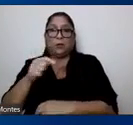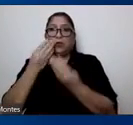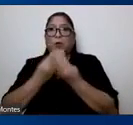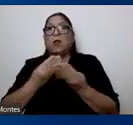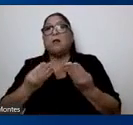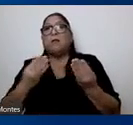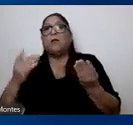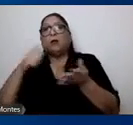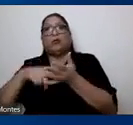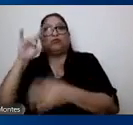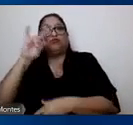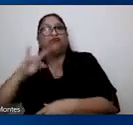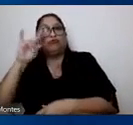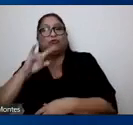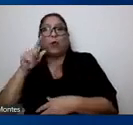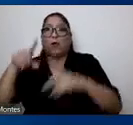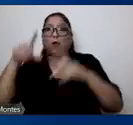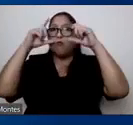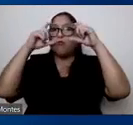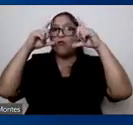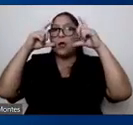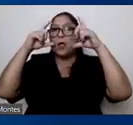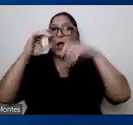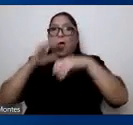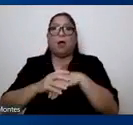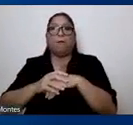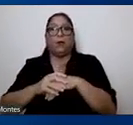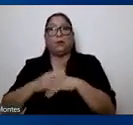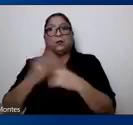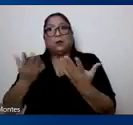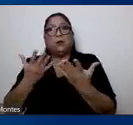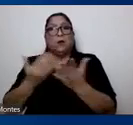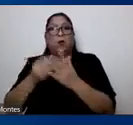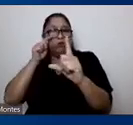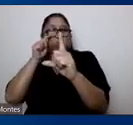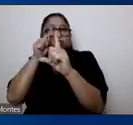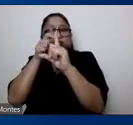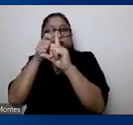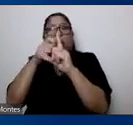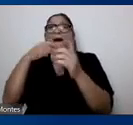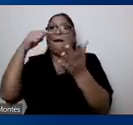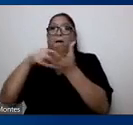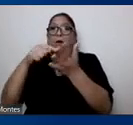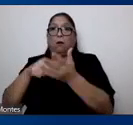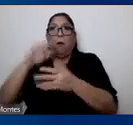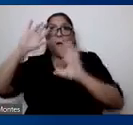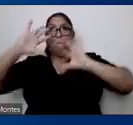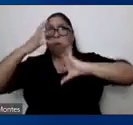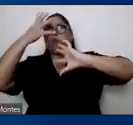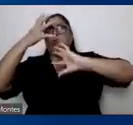elementos periodísticos como cámaras, teleobjetivos, como armas. Y se,